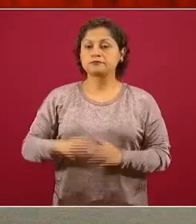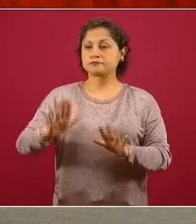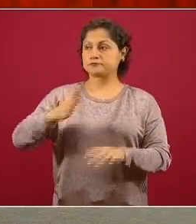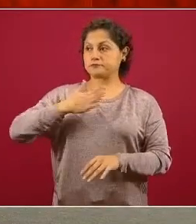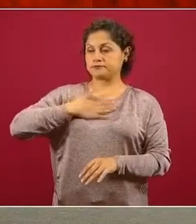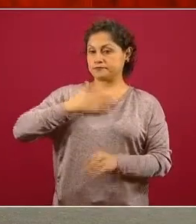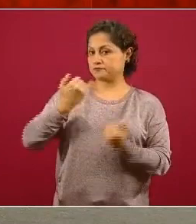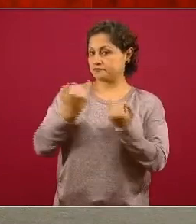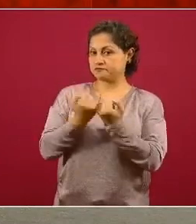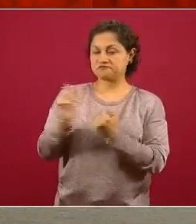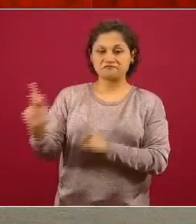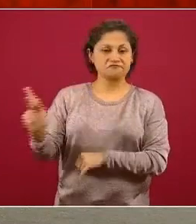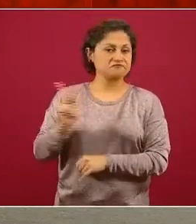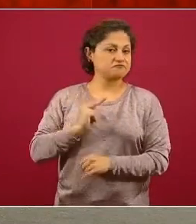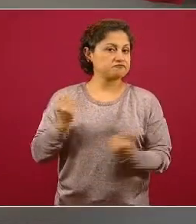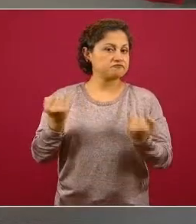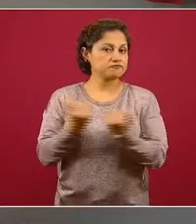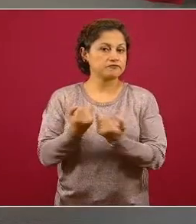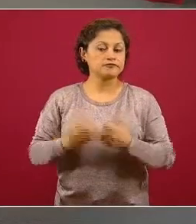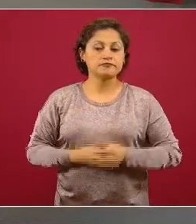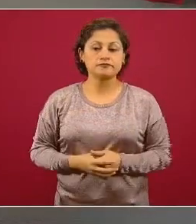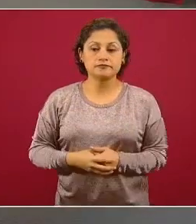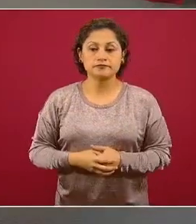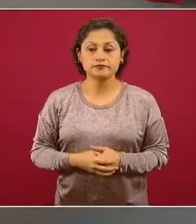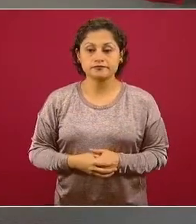perspectiva. Nuri Fernández.